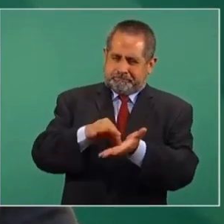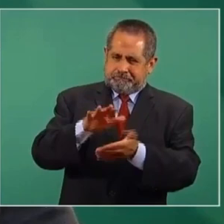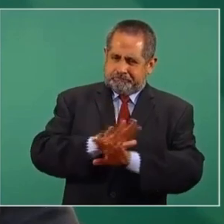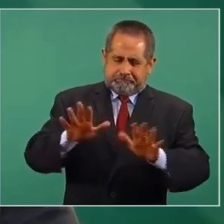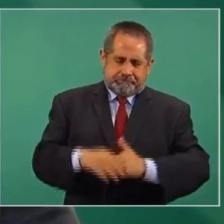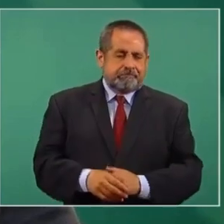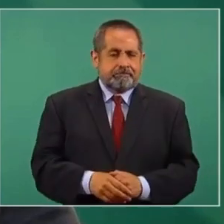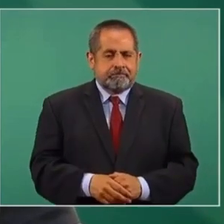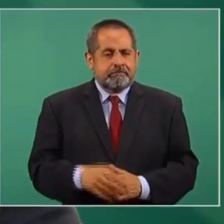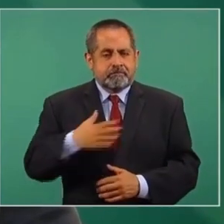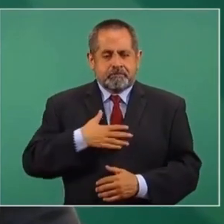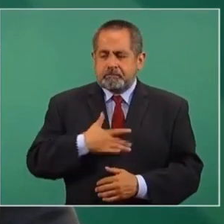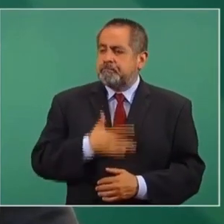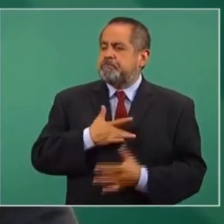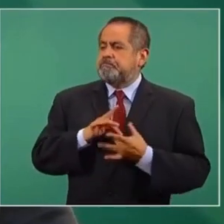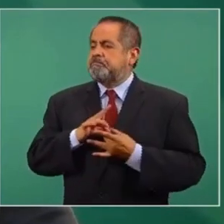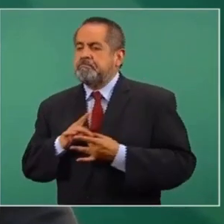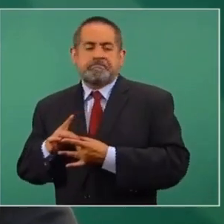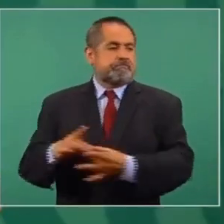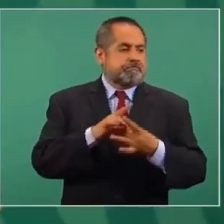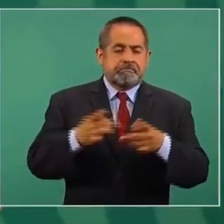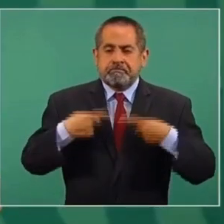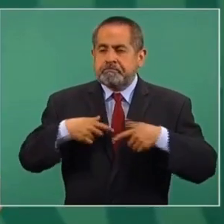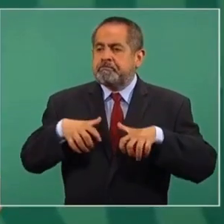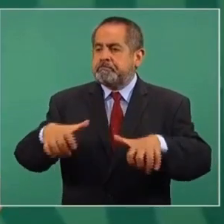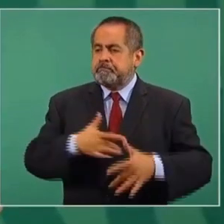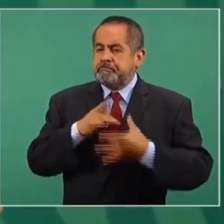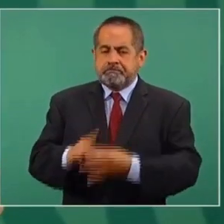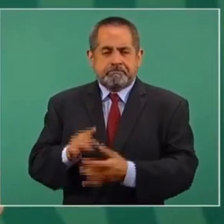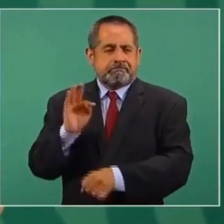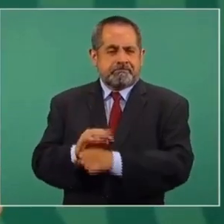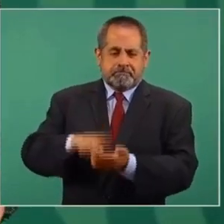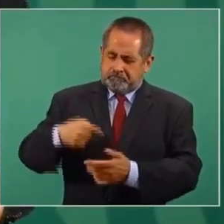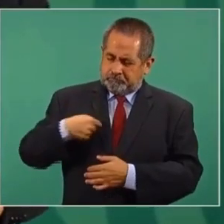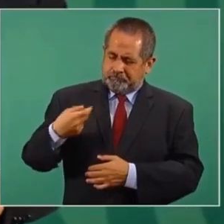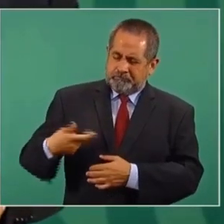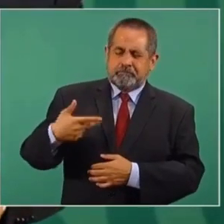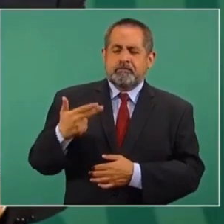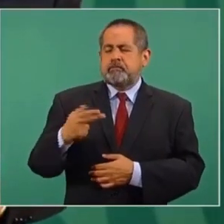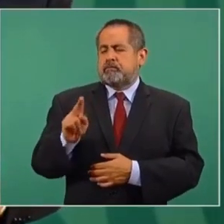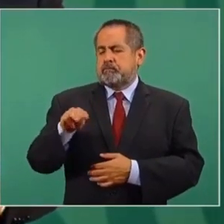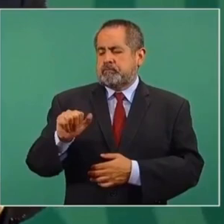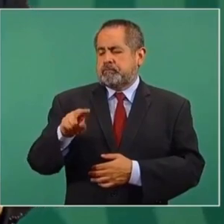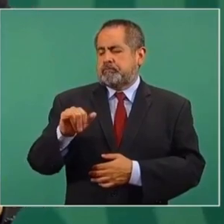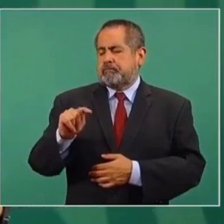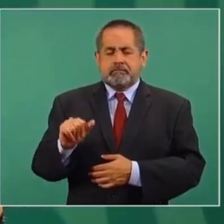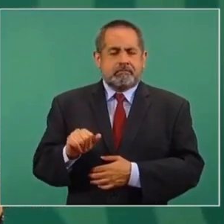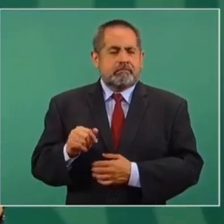Yo soy humanista, estoy a favor de la justicia y de la igualdad.